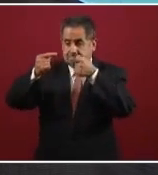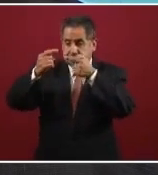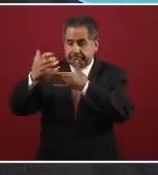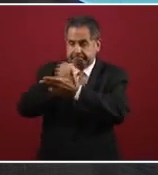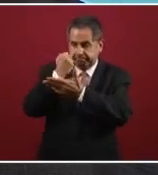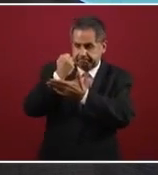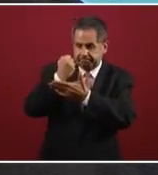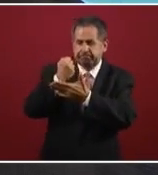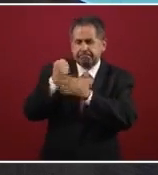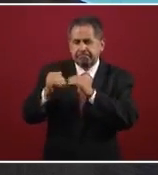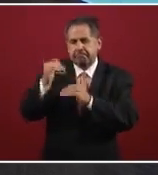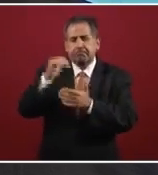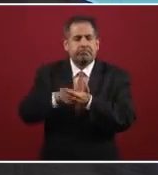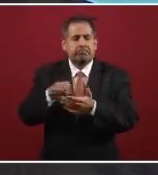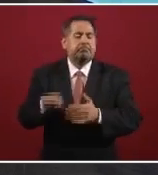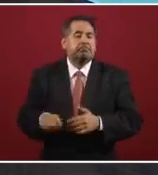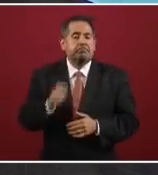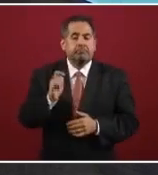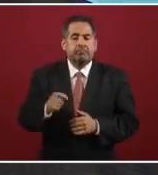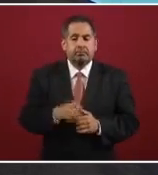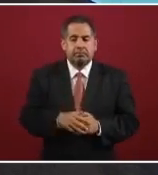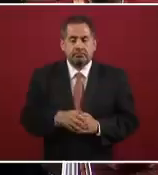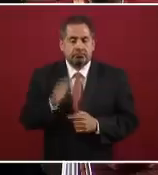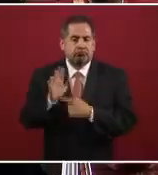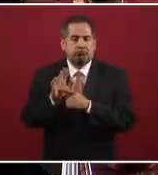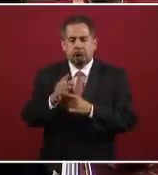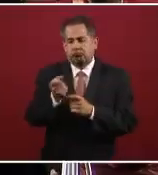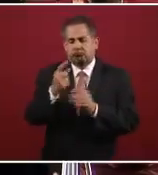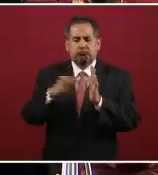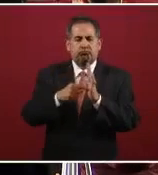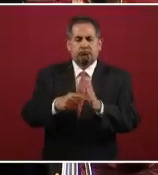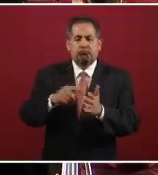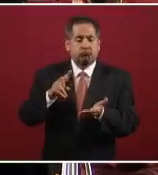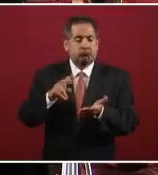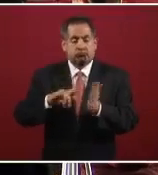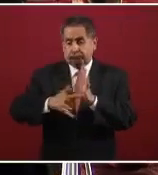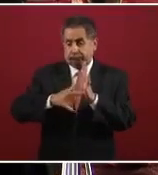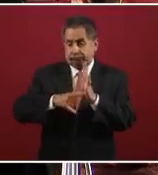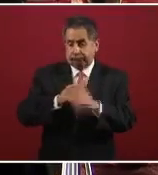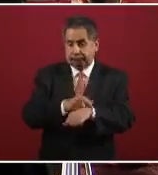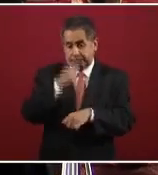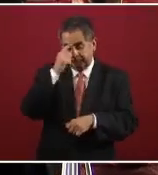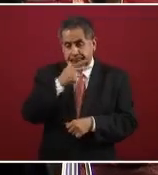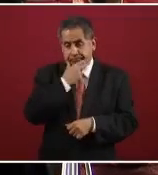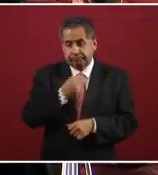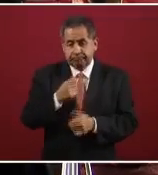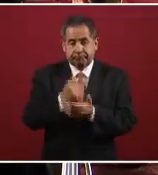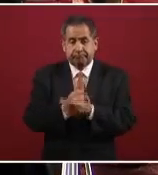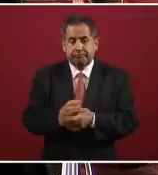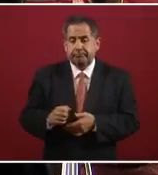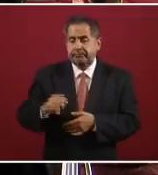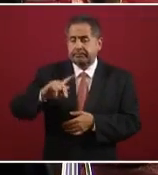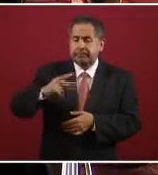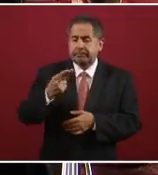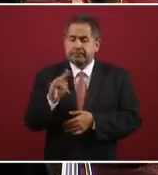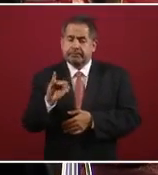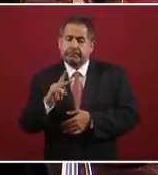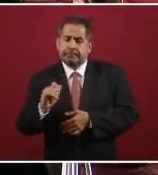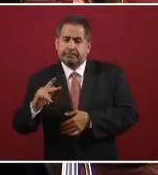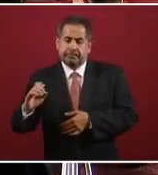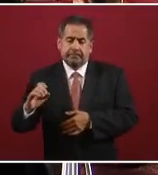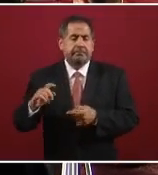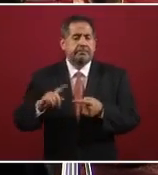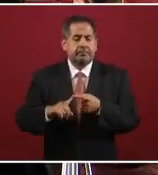con un sobre dolor por ejemplo me gustaría citar algunos ejemplos son reloj par para caballero marca patek philippe su